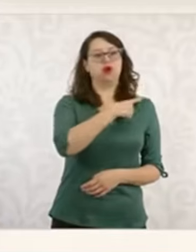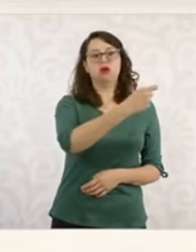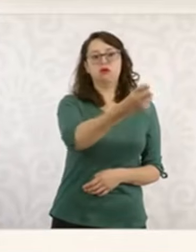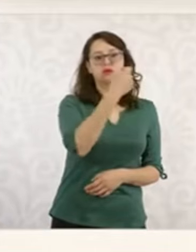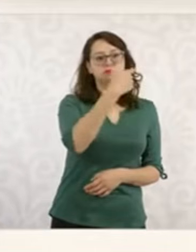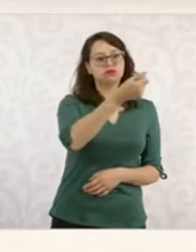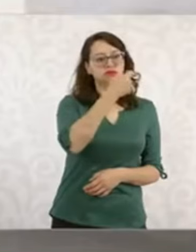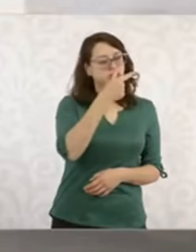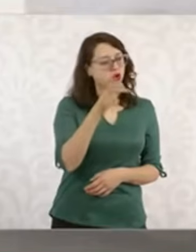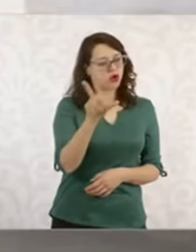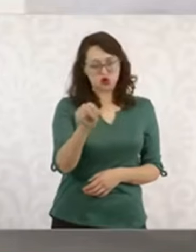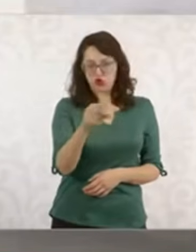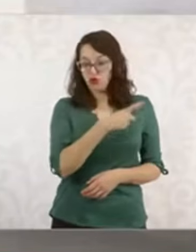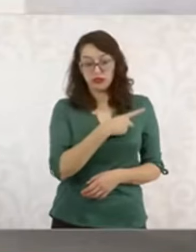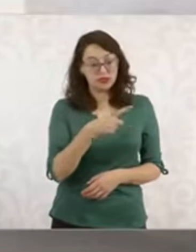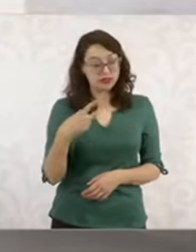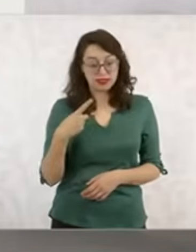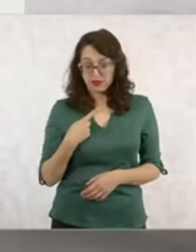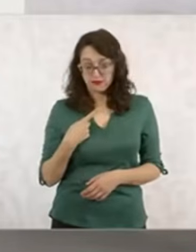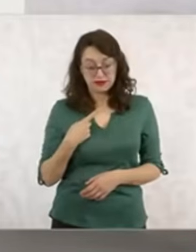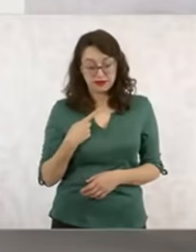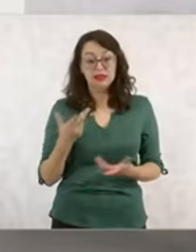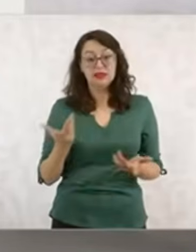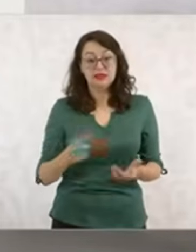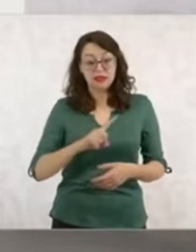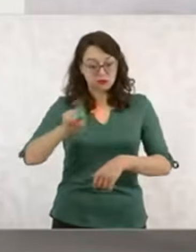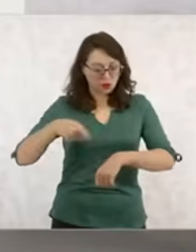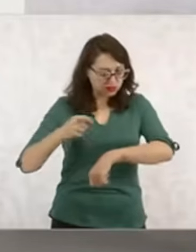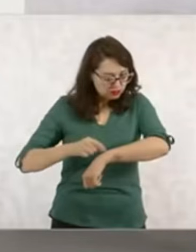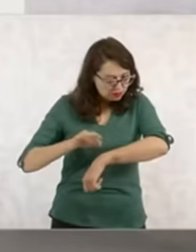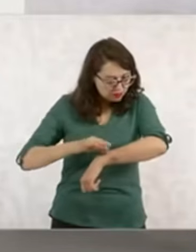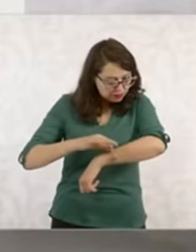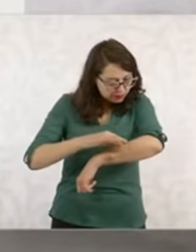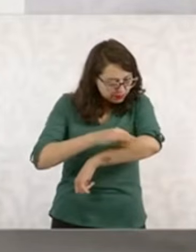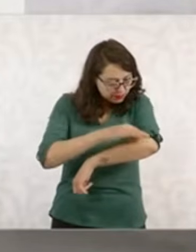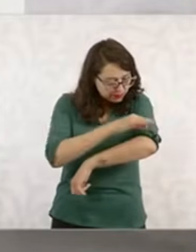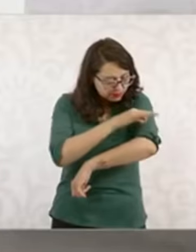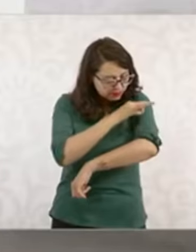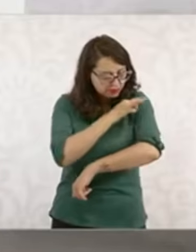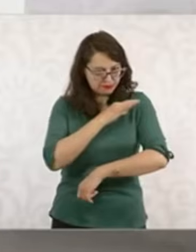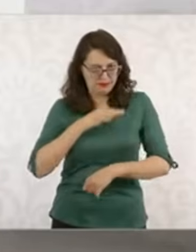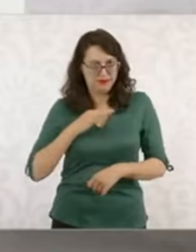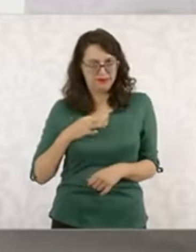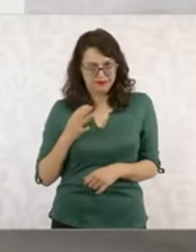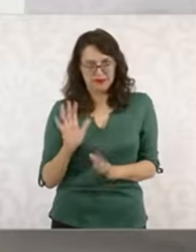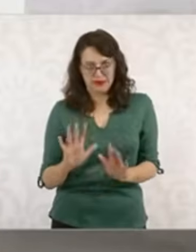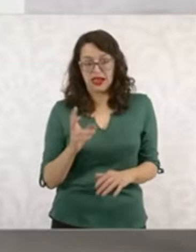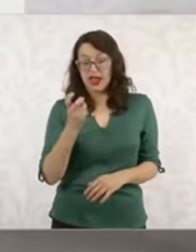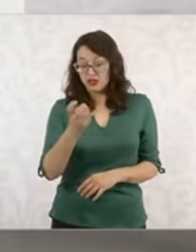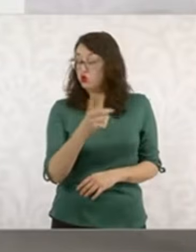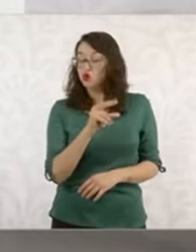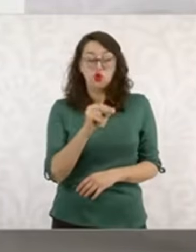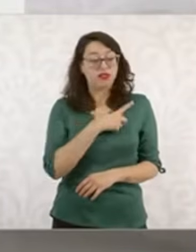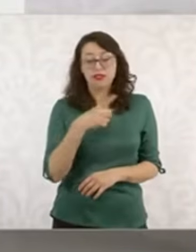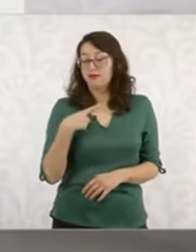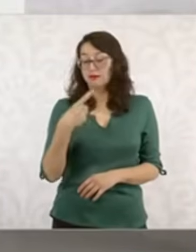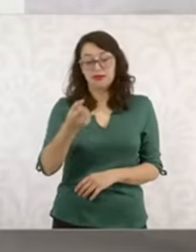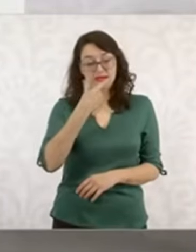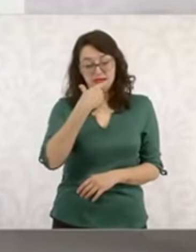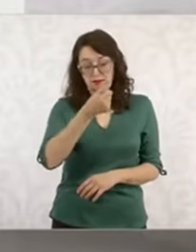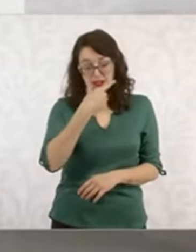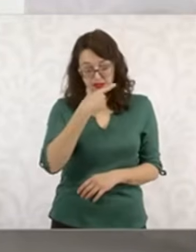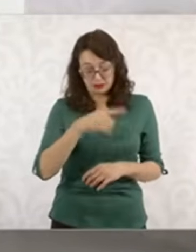empiezan los síntomas antes de que aparezcan el salpullido o las ronchitas. Una vez